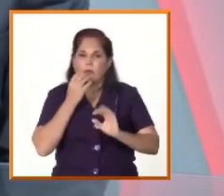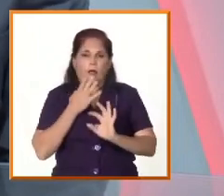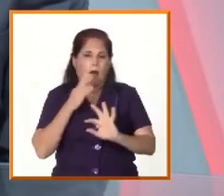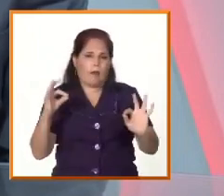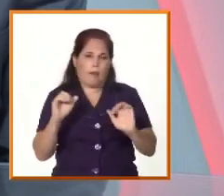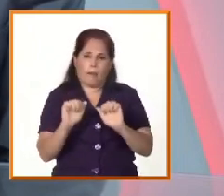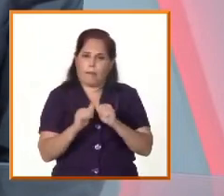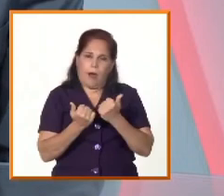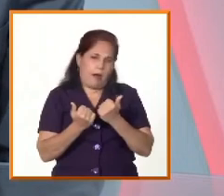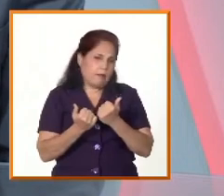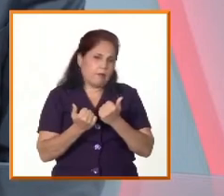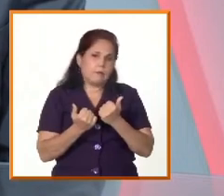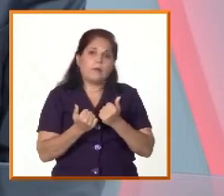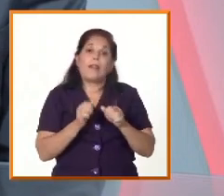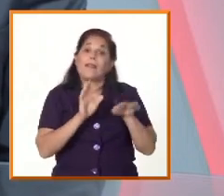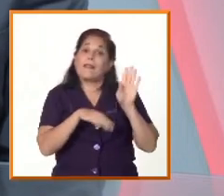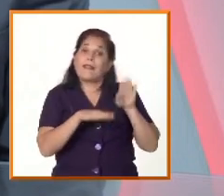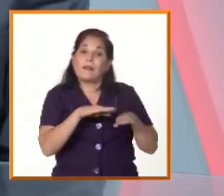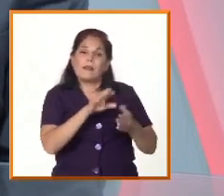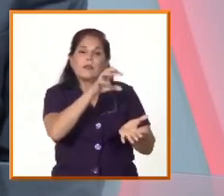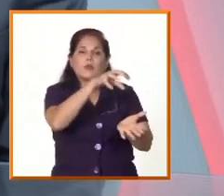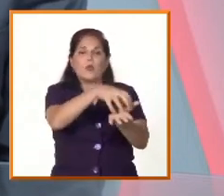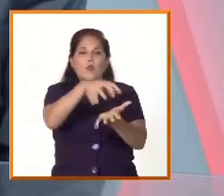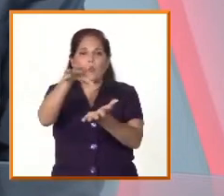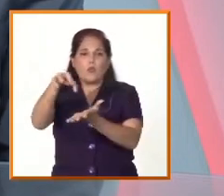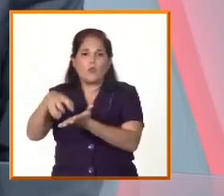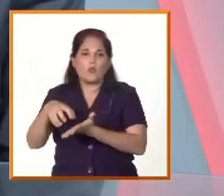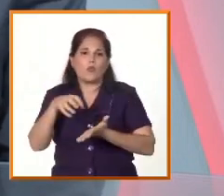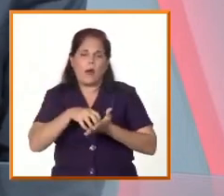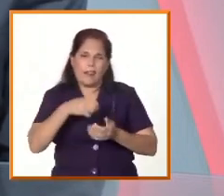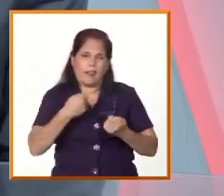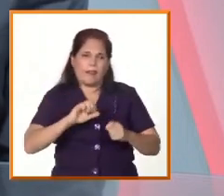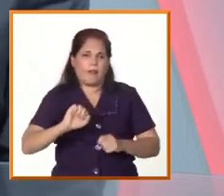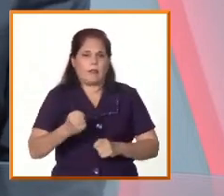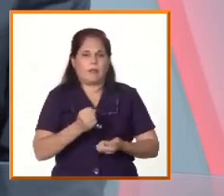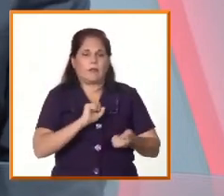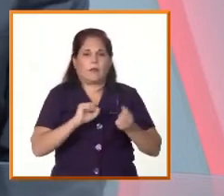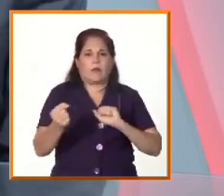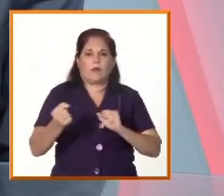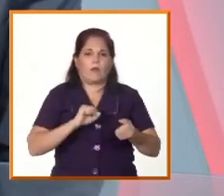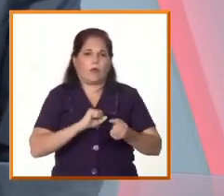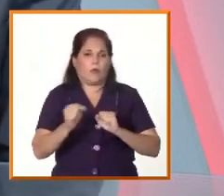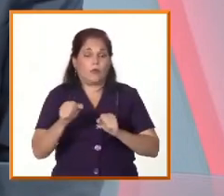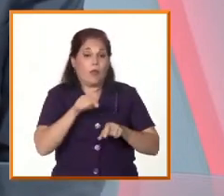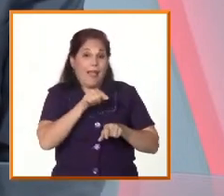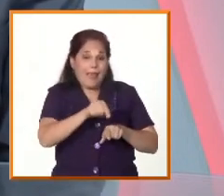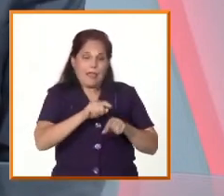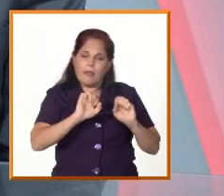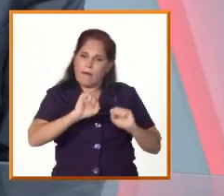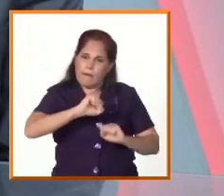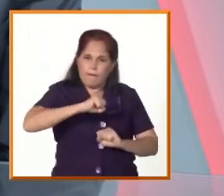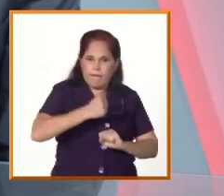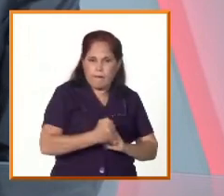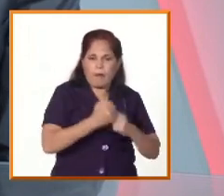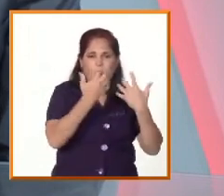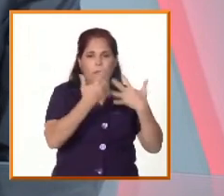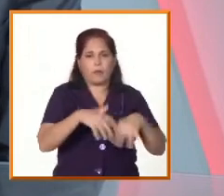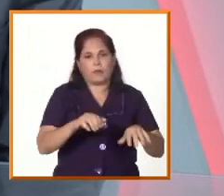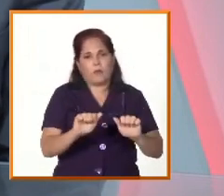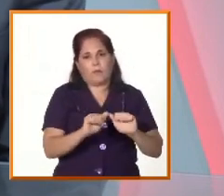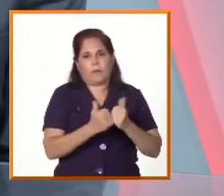pan Hoy que estamos enfrentando grupo de provincia depende que el lugar donde no hemos puesto exigencia control y no hemos puesto el corazón esa producción que tanto